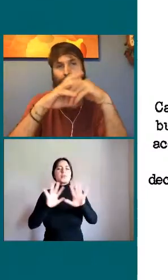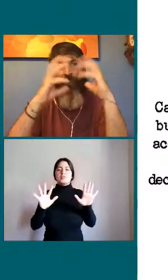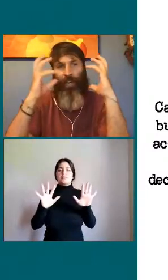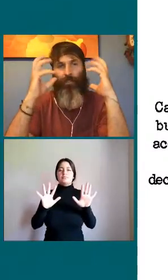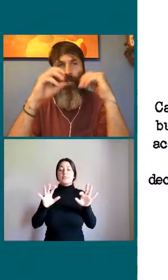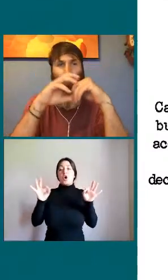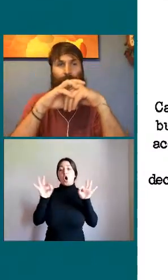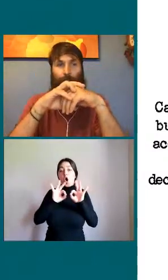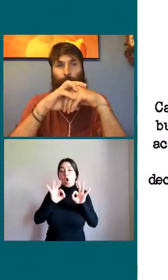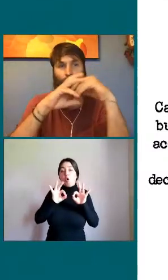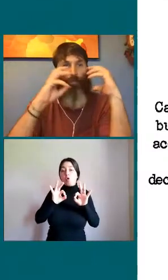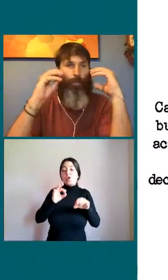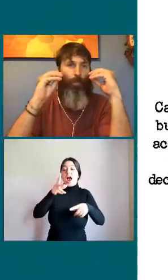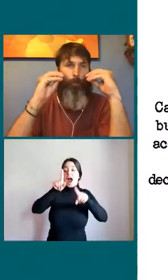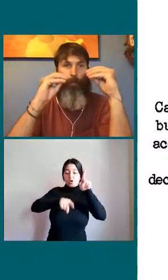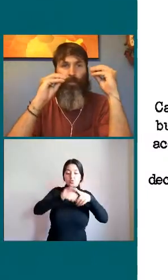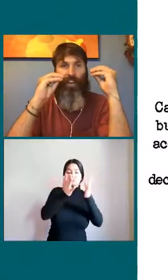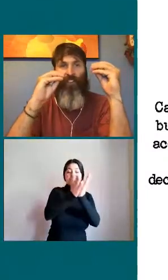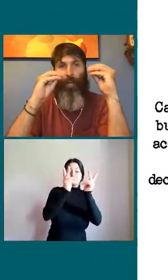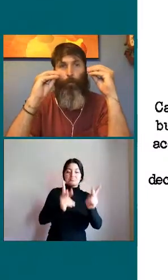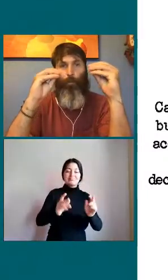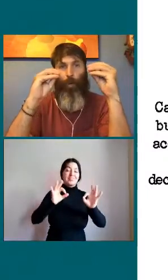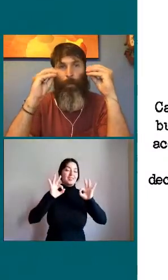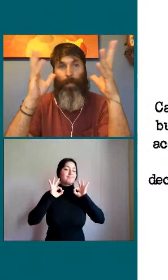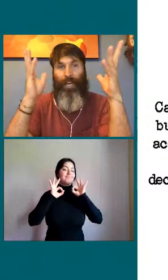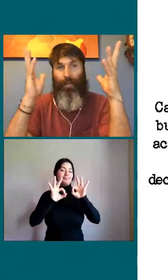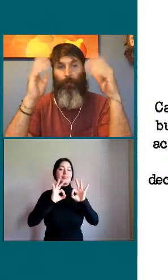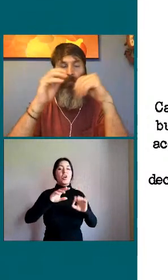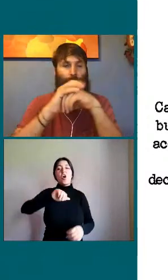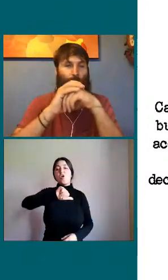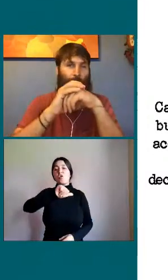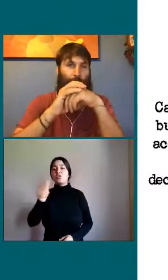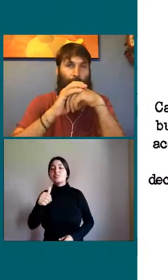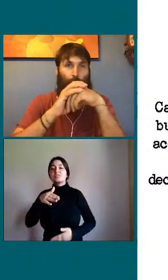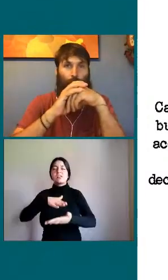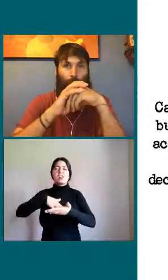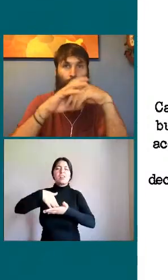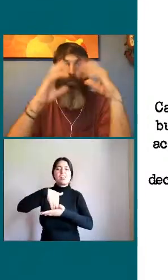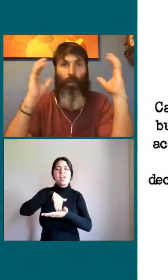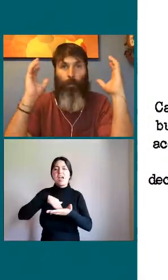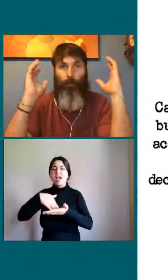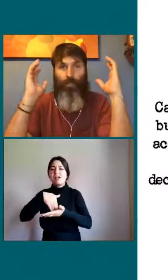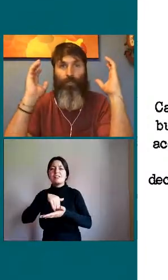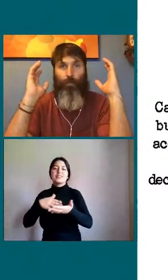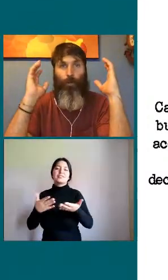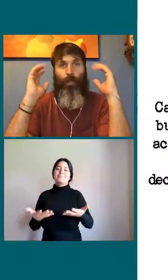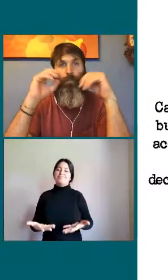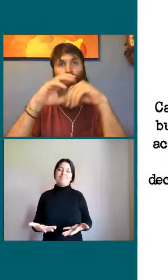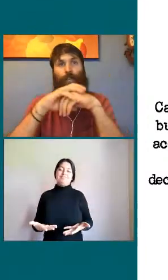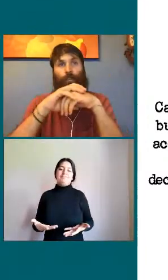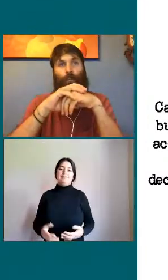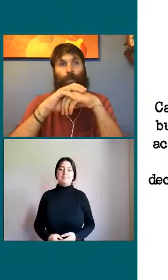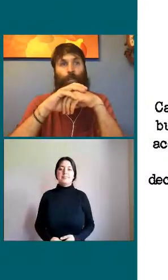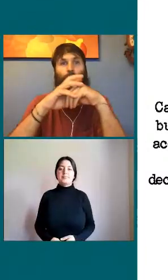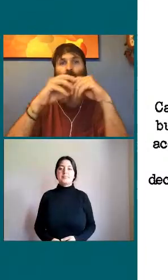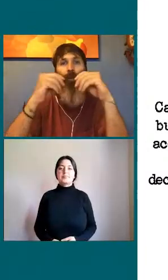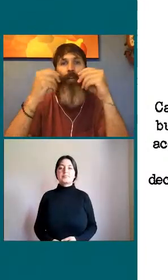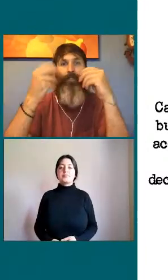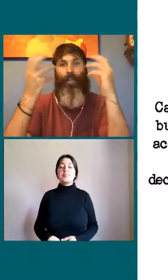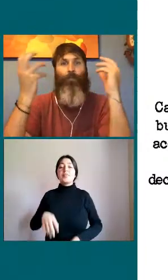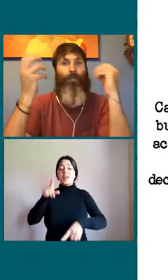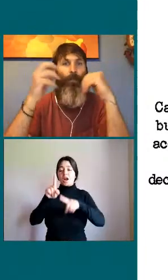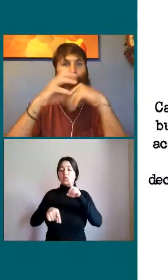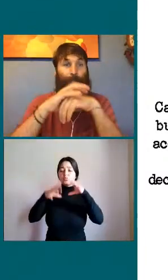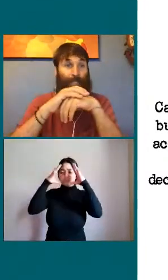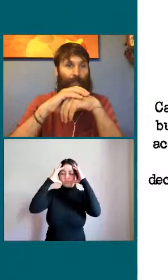hábil a alguien. Fijaros qué término, ¿no? Sobre todo los primeros, calificar, puntuar, aplicar, que incluso luego cuando veamos estos modelos de desarrollo cognitivo vamos a ver